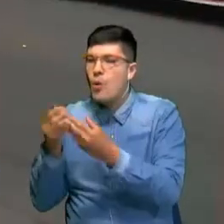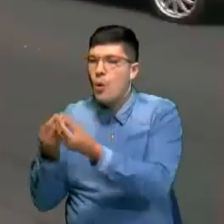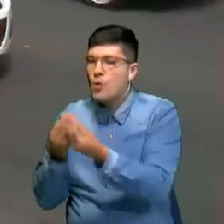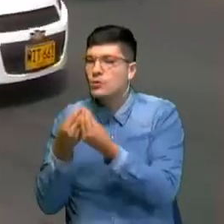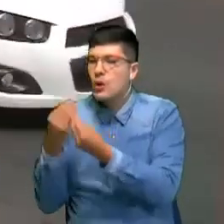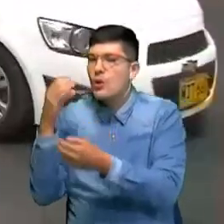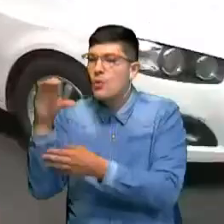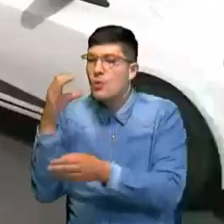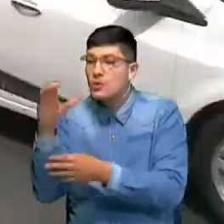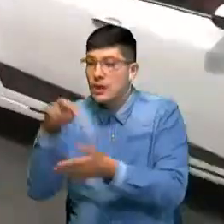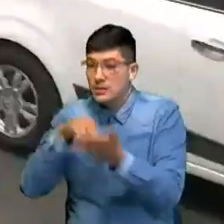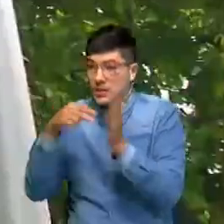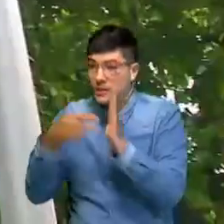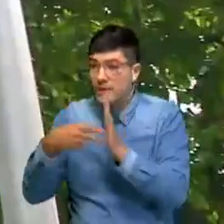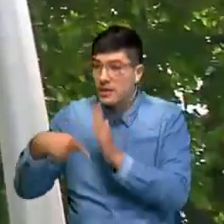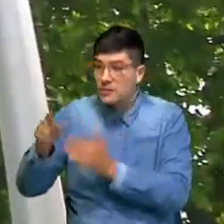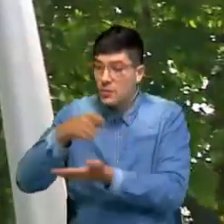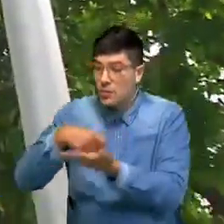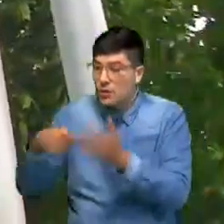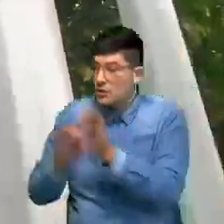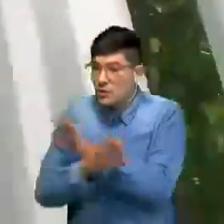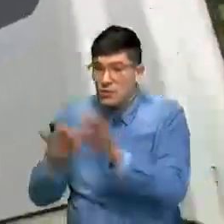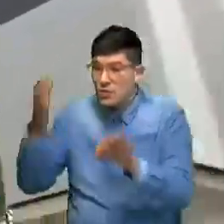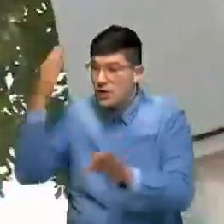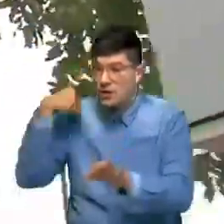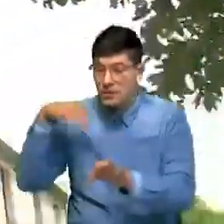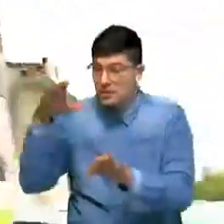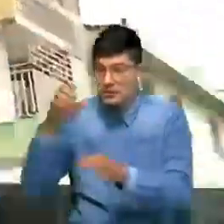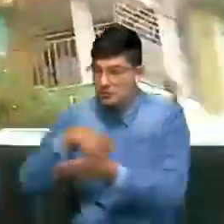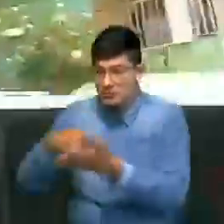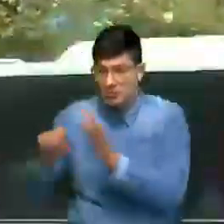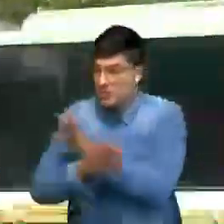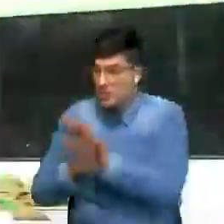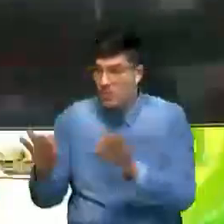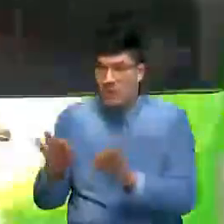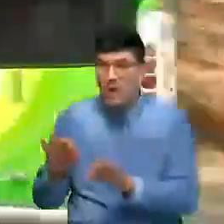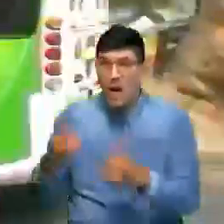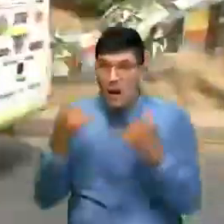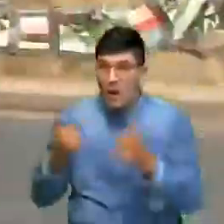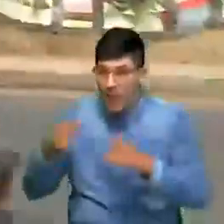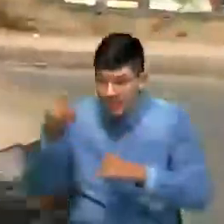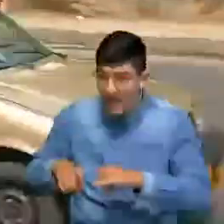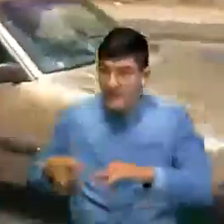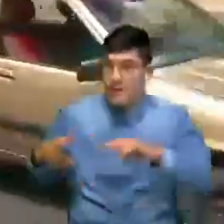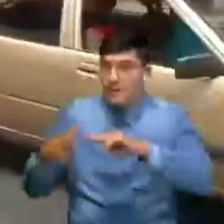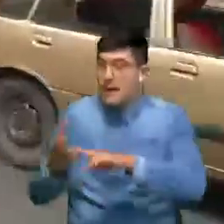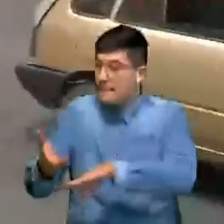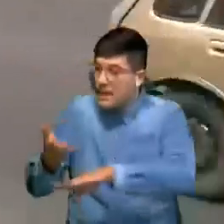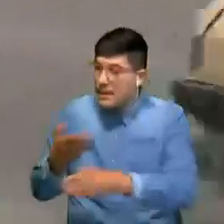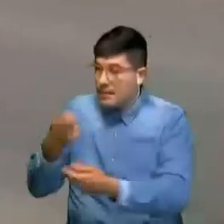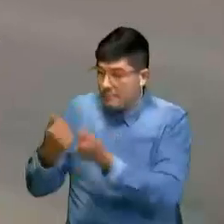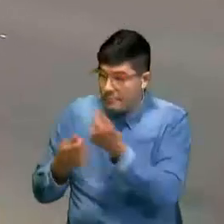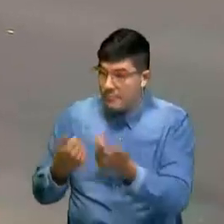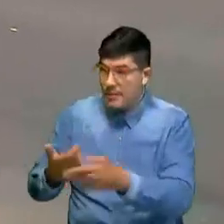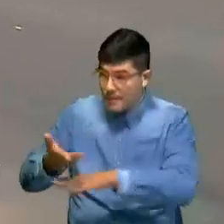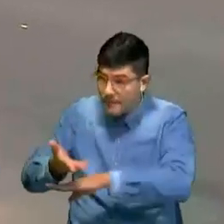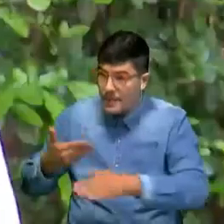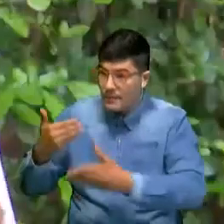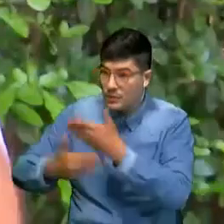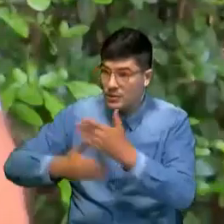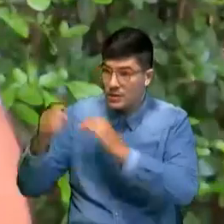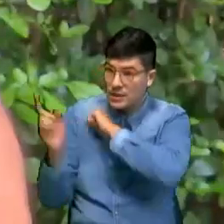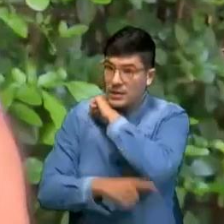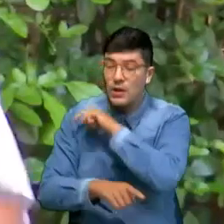sea que ese contrato no se debió firmar. La suspensión tiene que ser inmediata. Van a presentar recursos, van a pedir aclaratoria, eso se puede hacer y el proceso